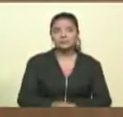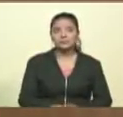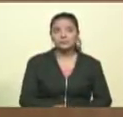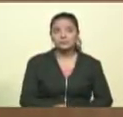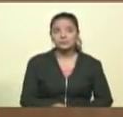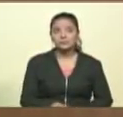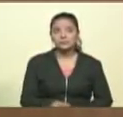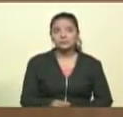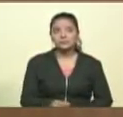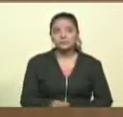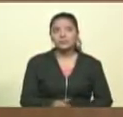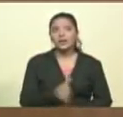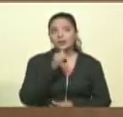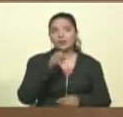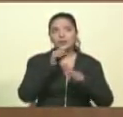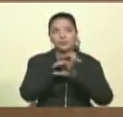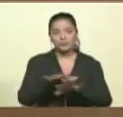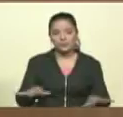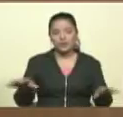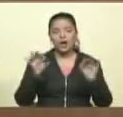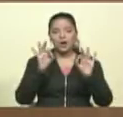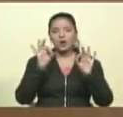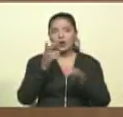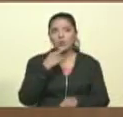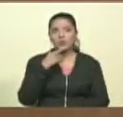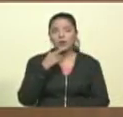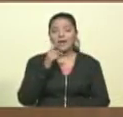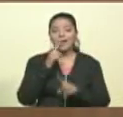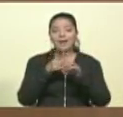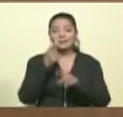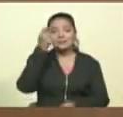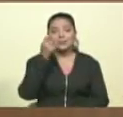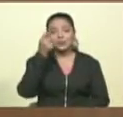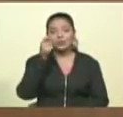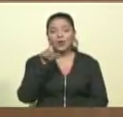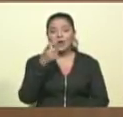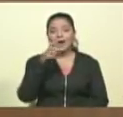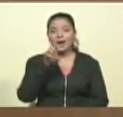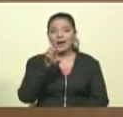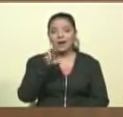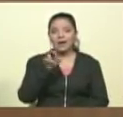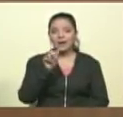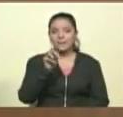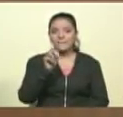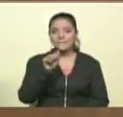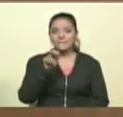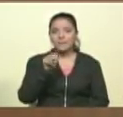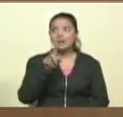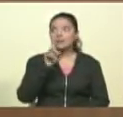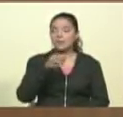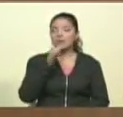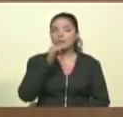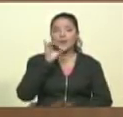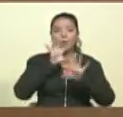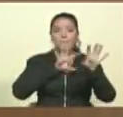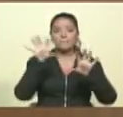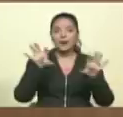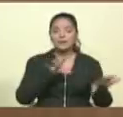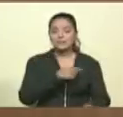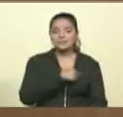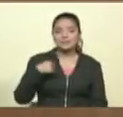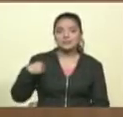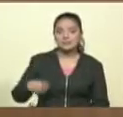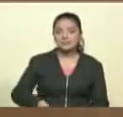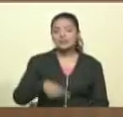se le ha difundido también alerta roja al exdiputado Germán Ferrer. Se le ha informado a los países China, Rusia y